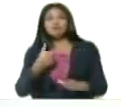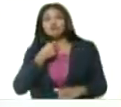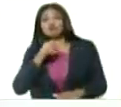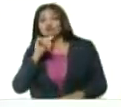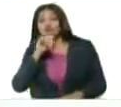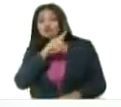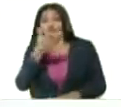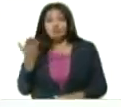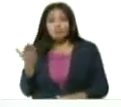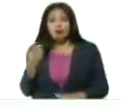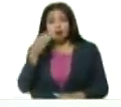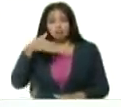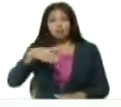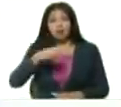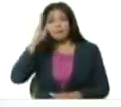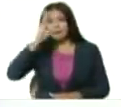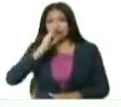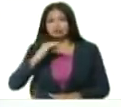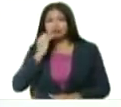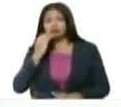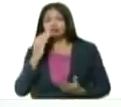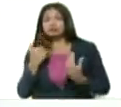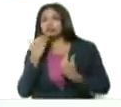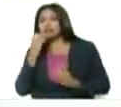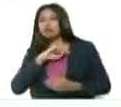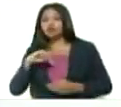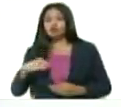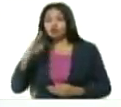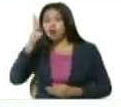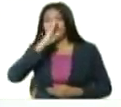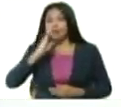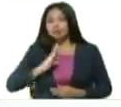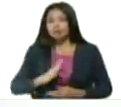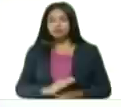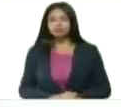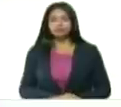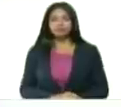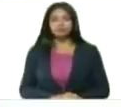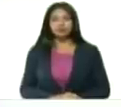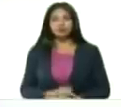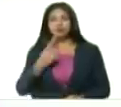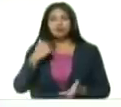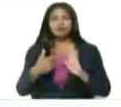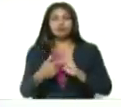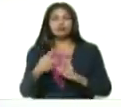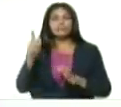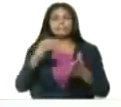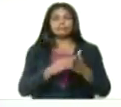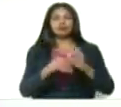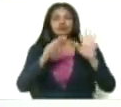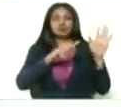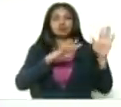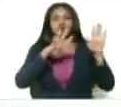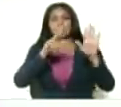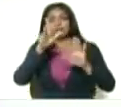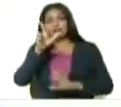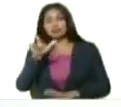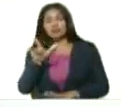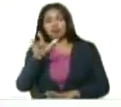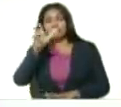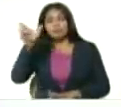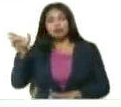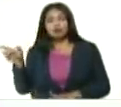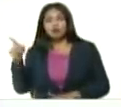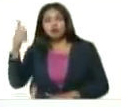pueblo. Brasil, nuestro vecino del sur, hoy declara 1.893 casos en un solo día,